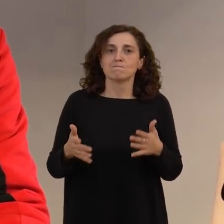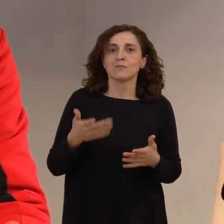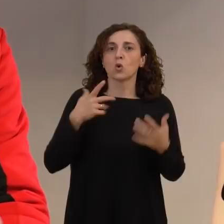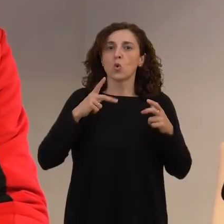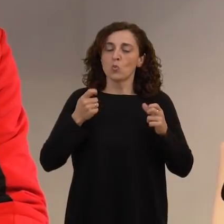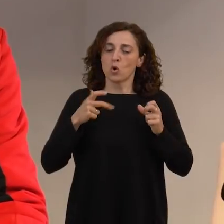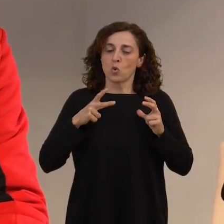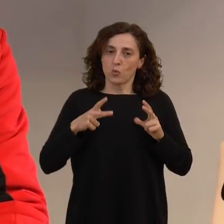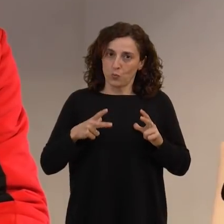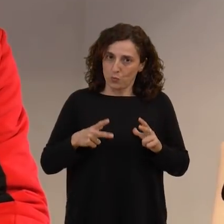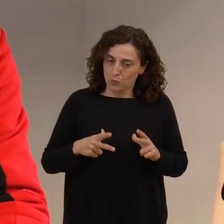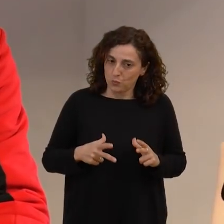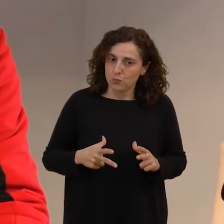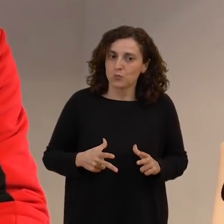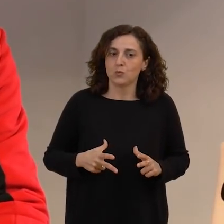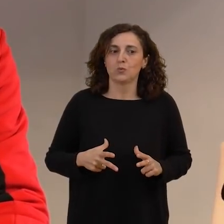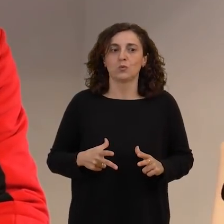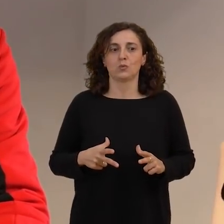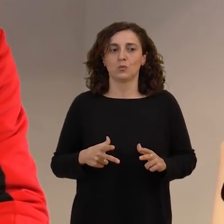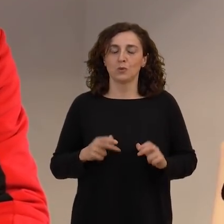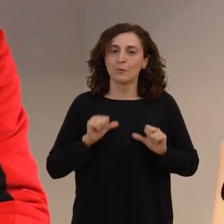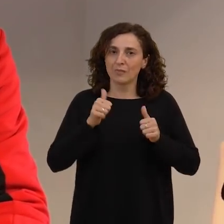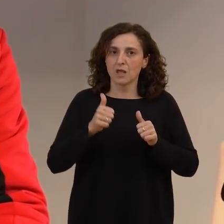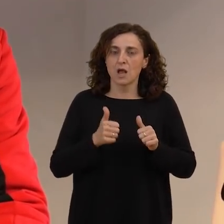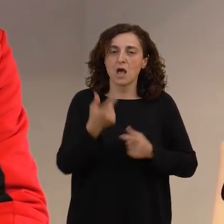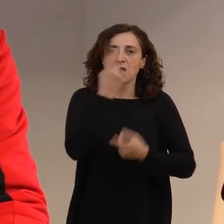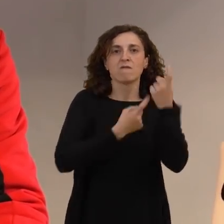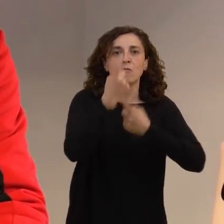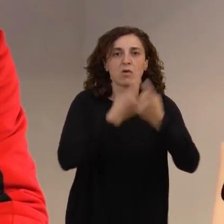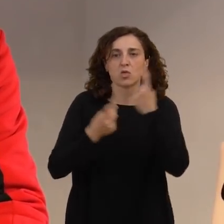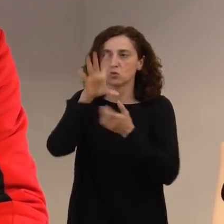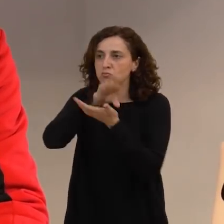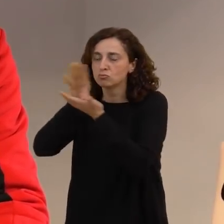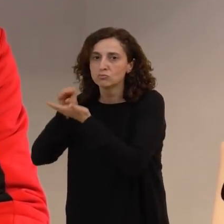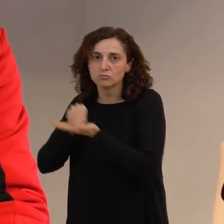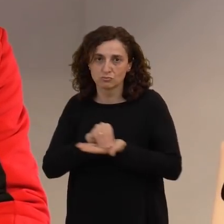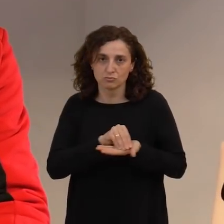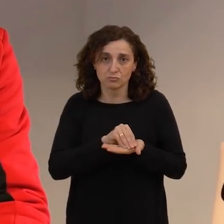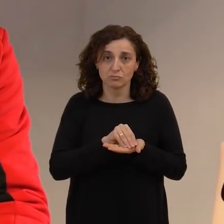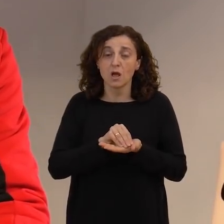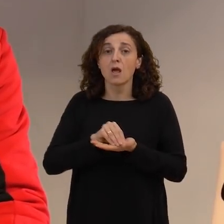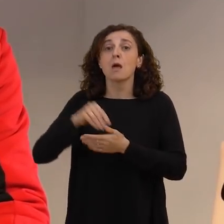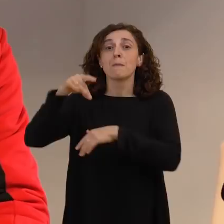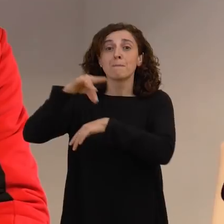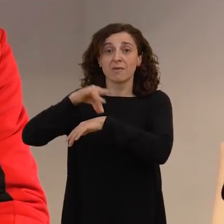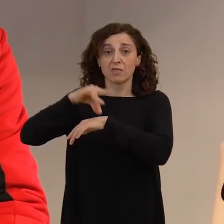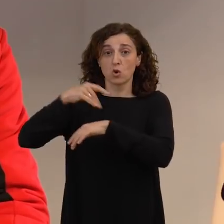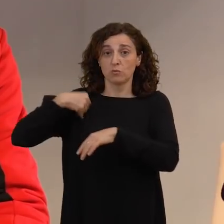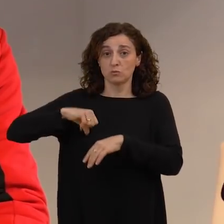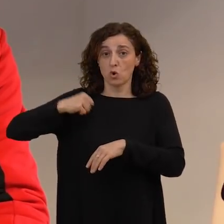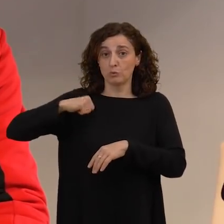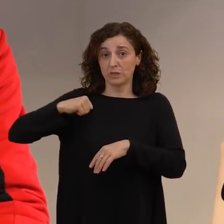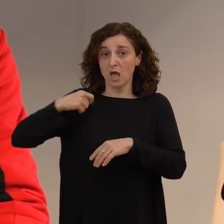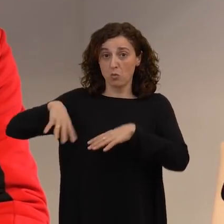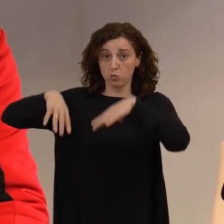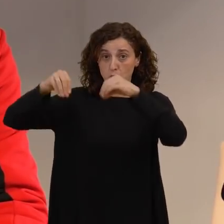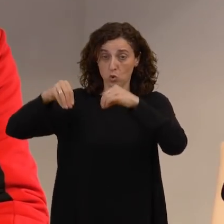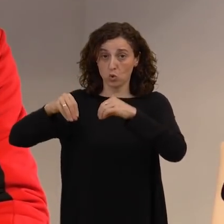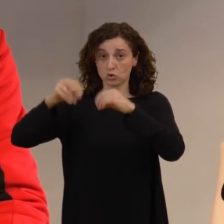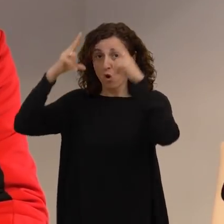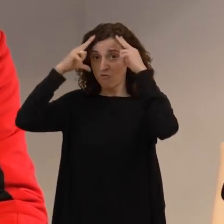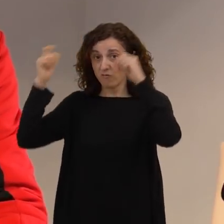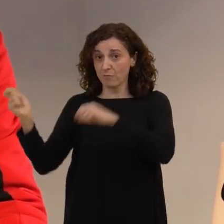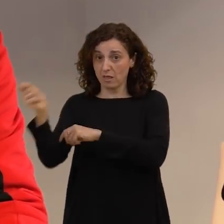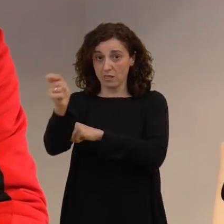a relajarte un poco y a empezar a informarte. Un doctor de Lubu nos pasó por